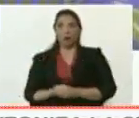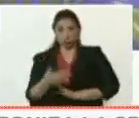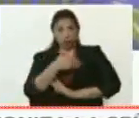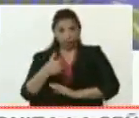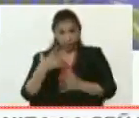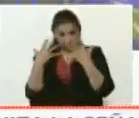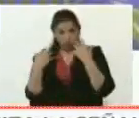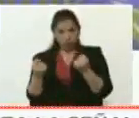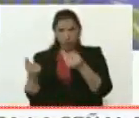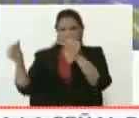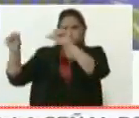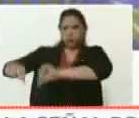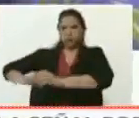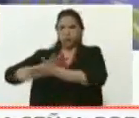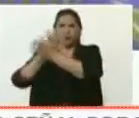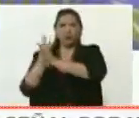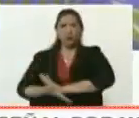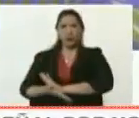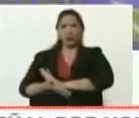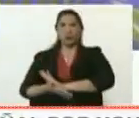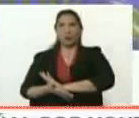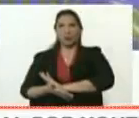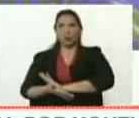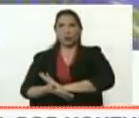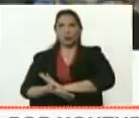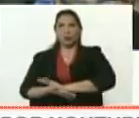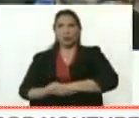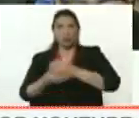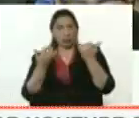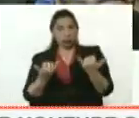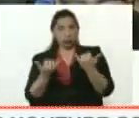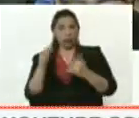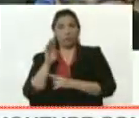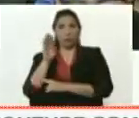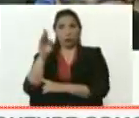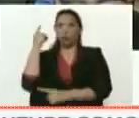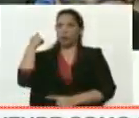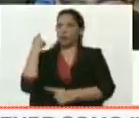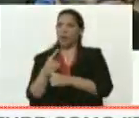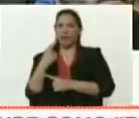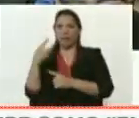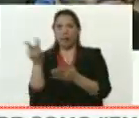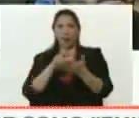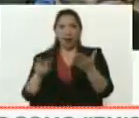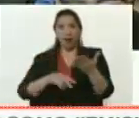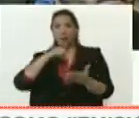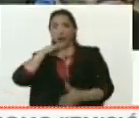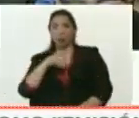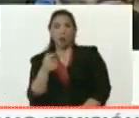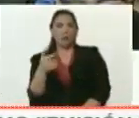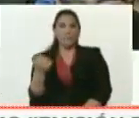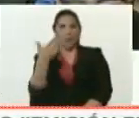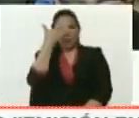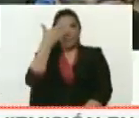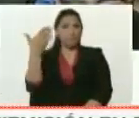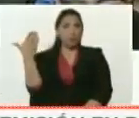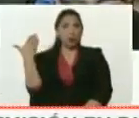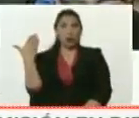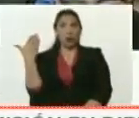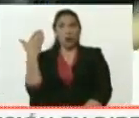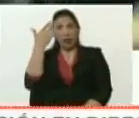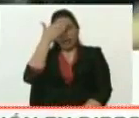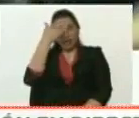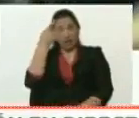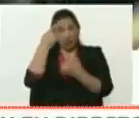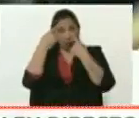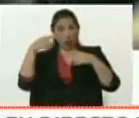su fracaso, presente y futuro, tendrían que leer un poco de historia, apartar algo la ignorancia y estudiar